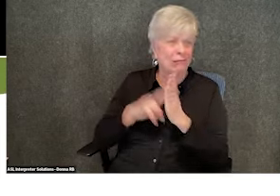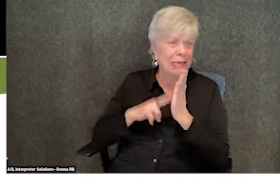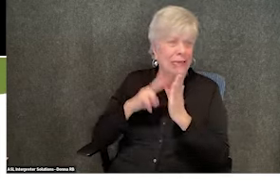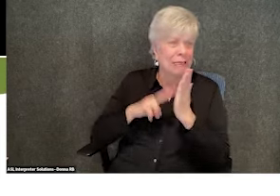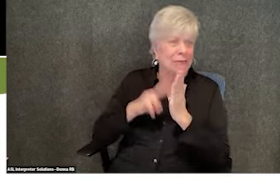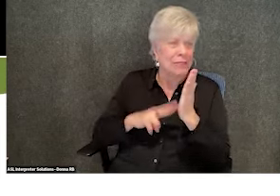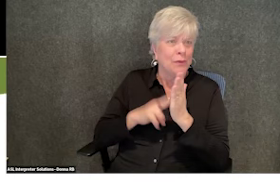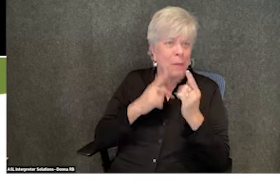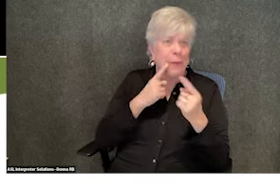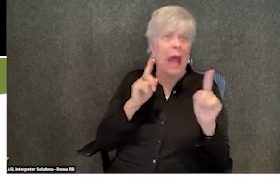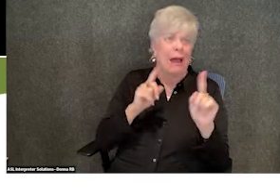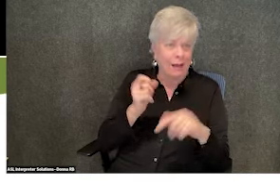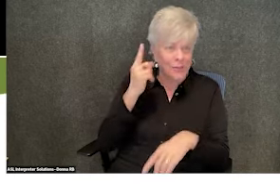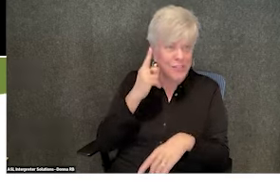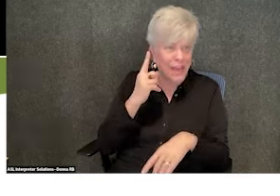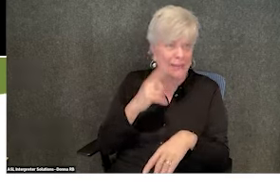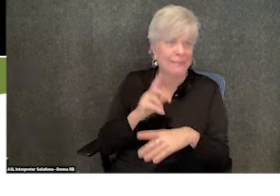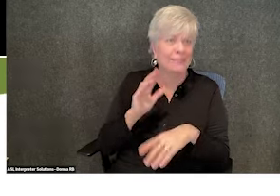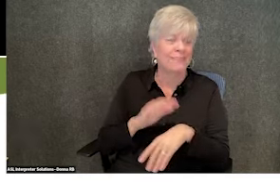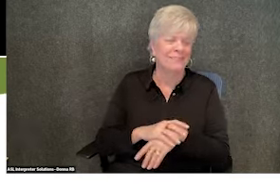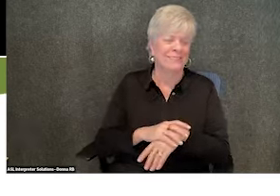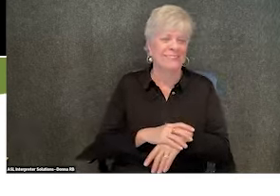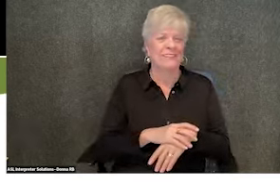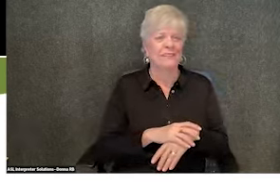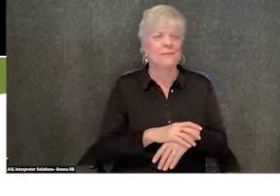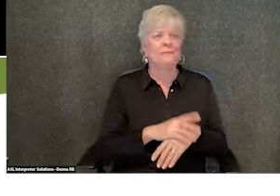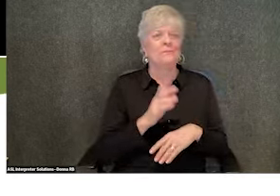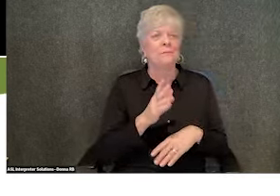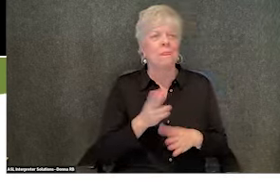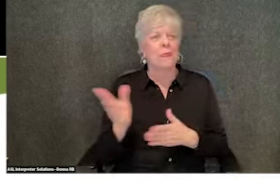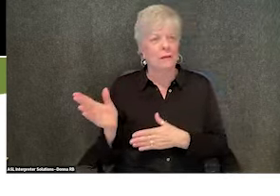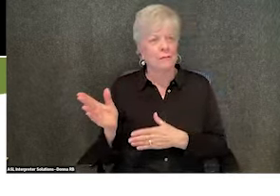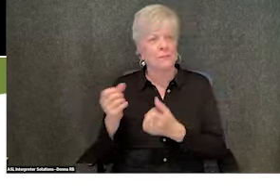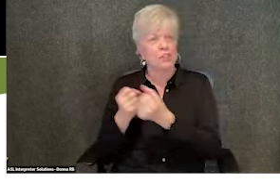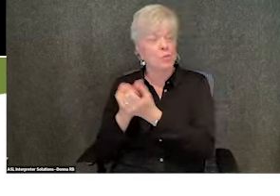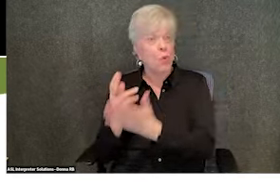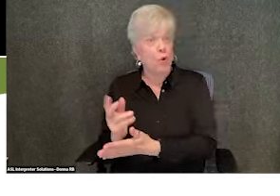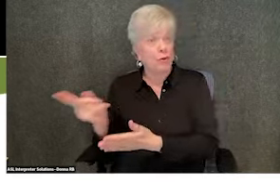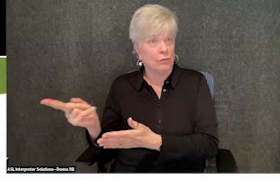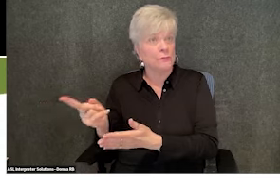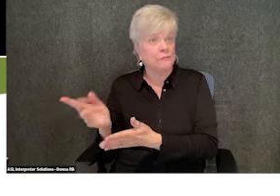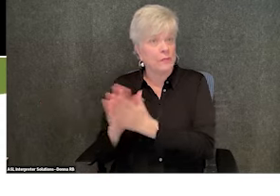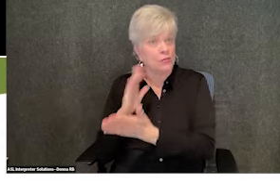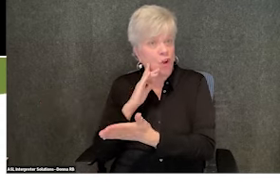veces escriben cartas que yo tengo que leer 5 veces antes de poder entenderlos.